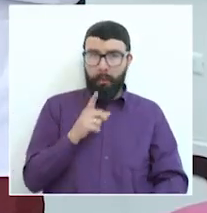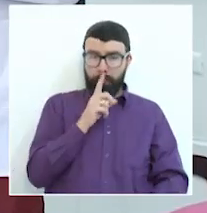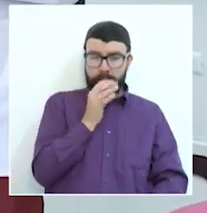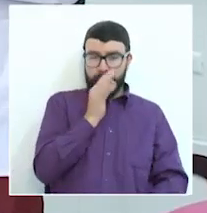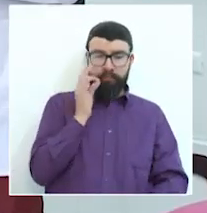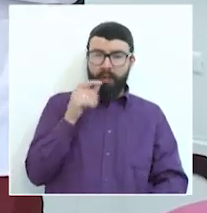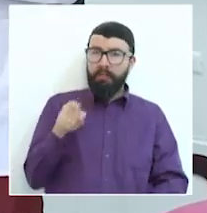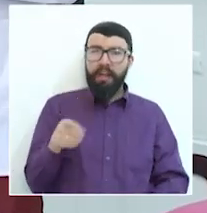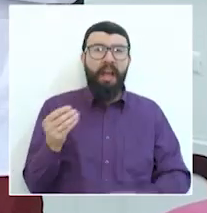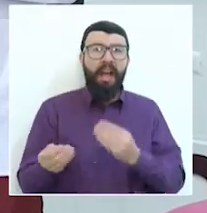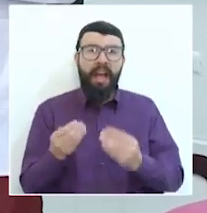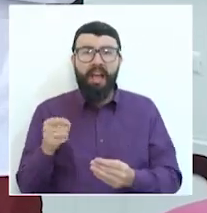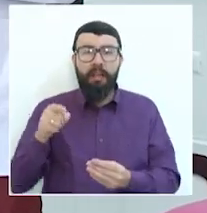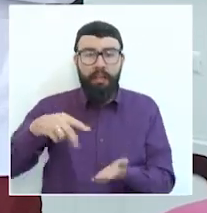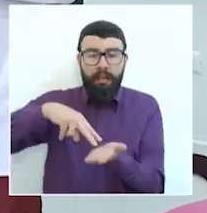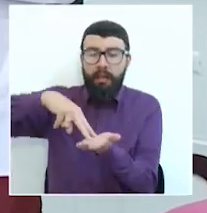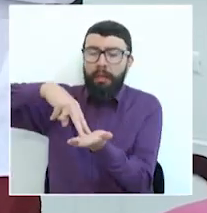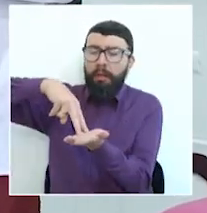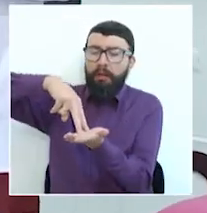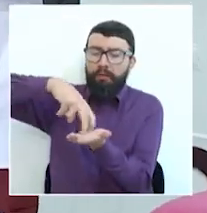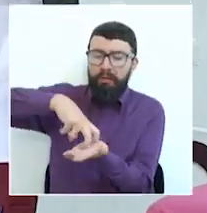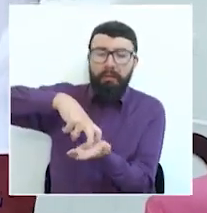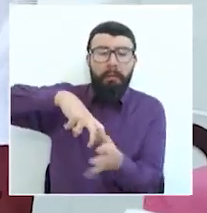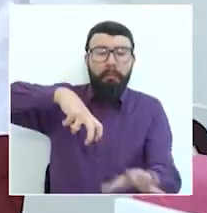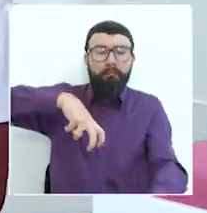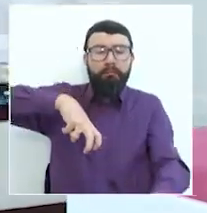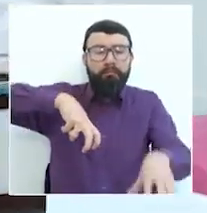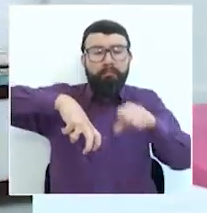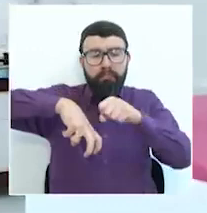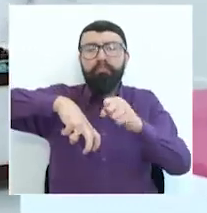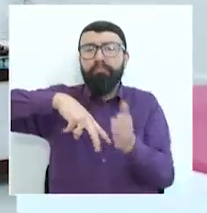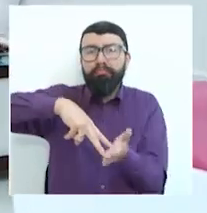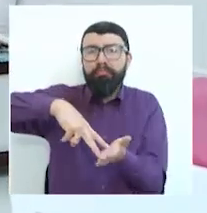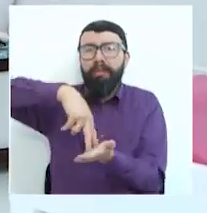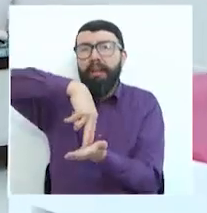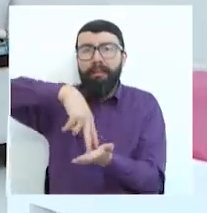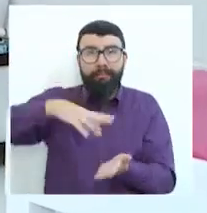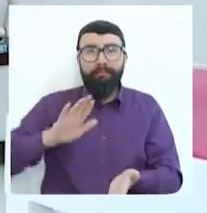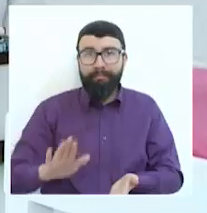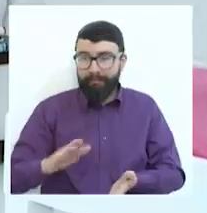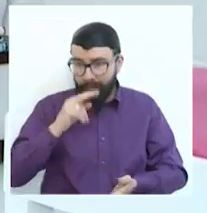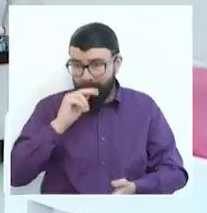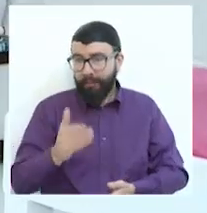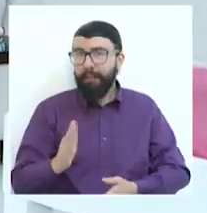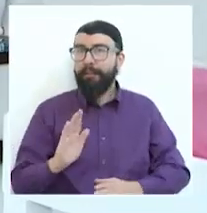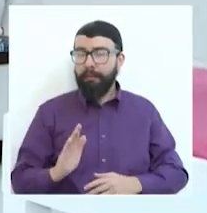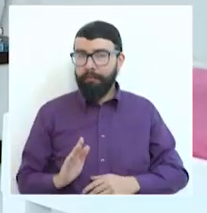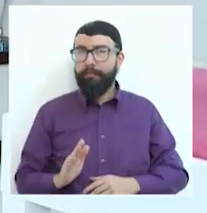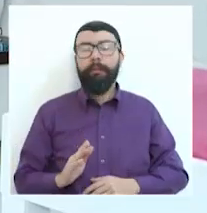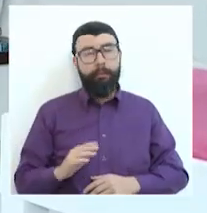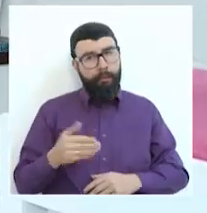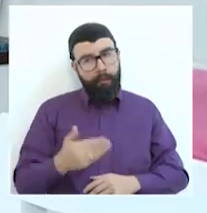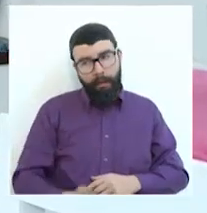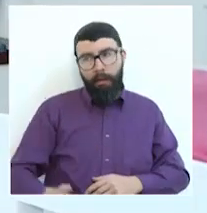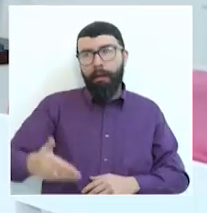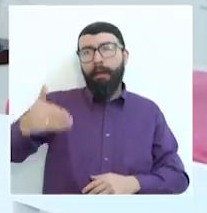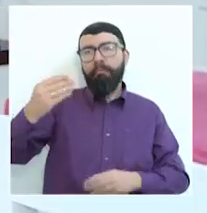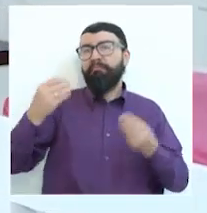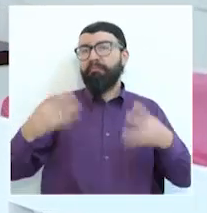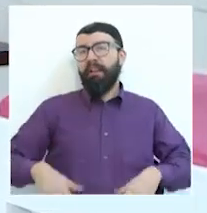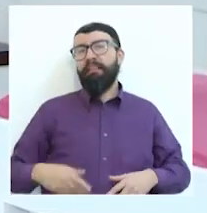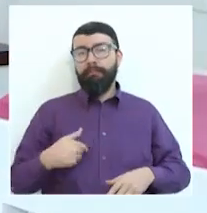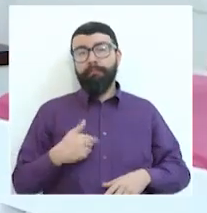recoger el juguete con una postura perfecta, ¿cierto? Que es en una sentadilla, ¿sí? Entonces, esta posición es la que